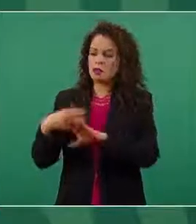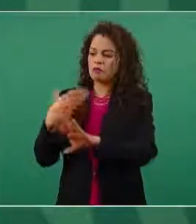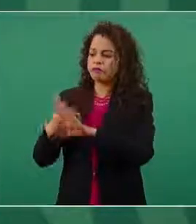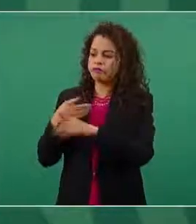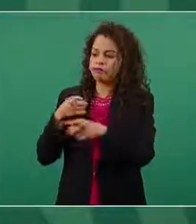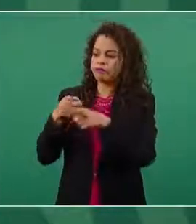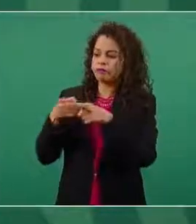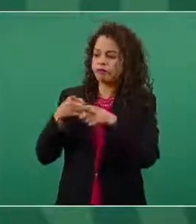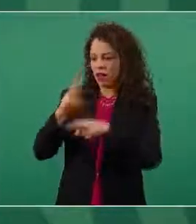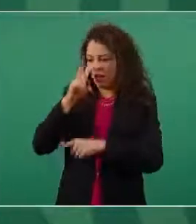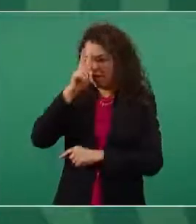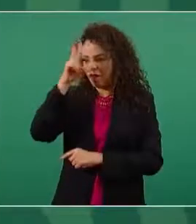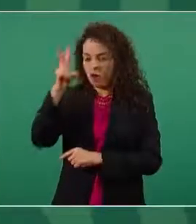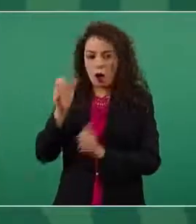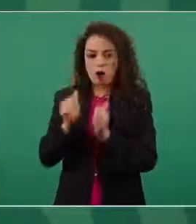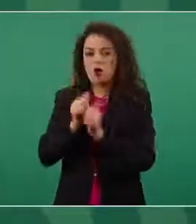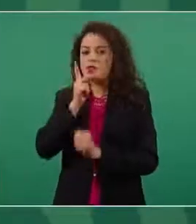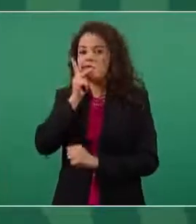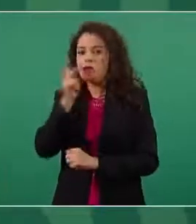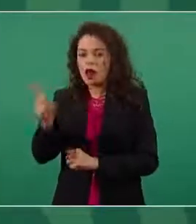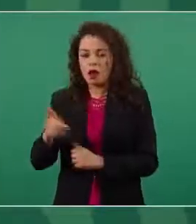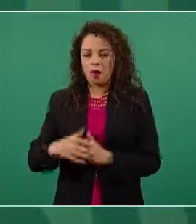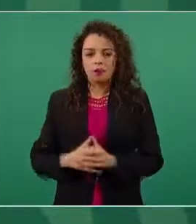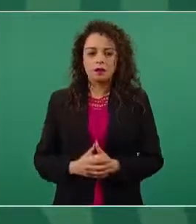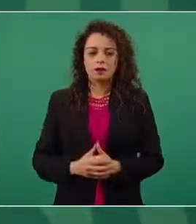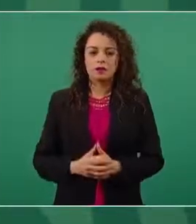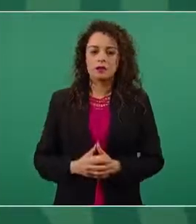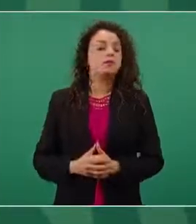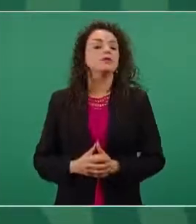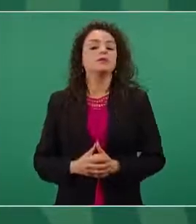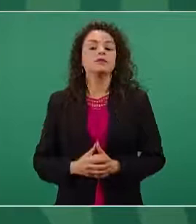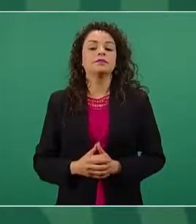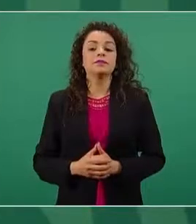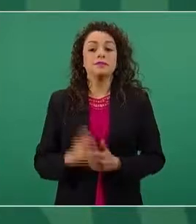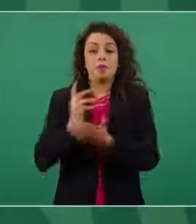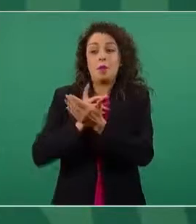también, no exageremos,